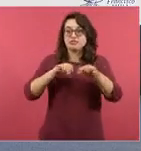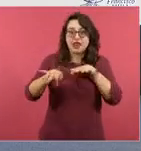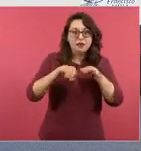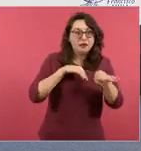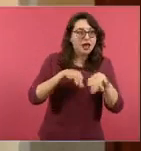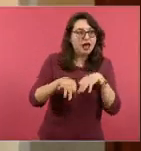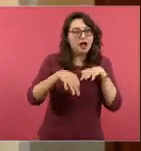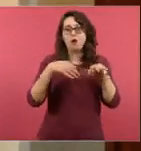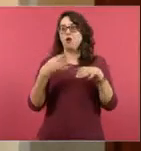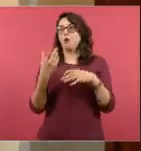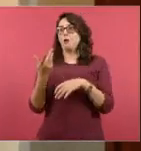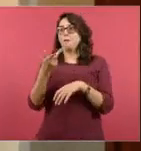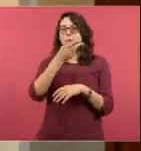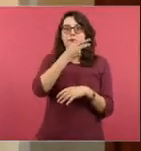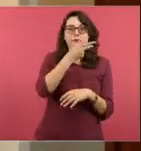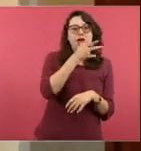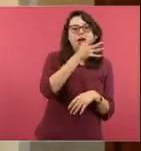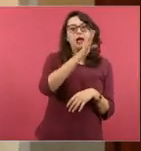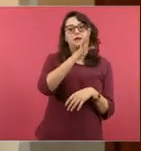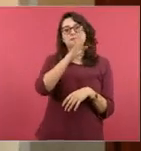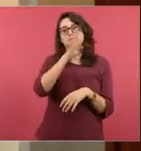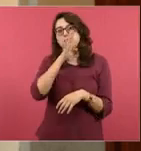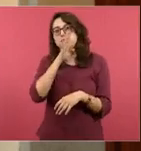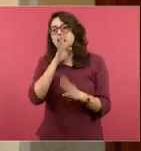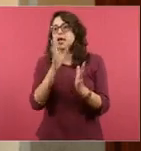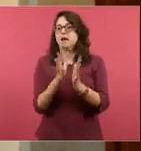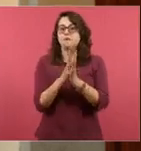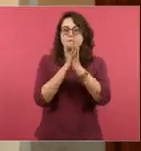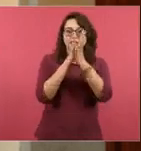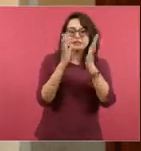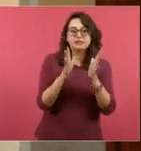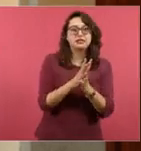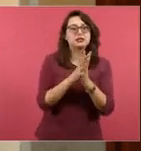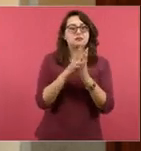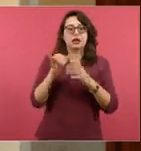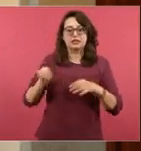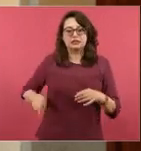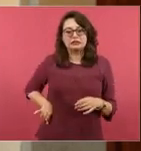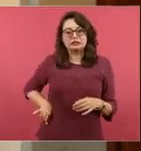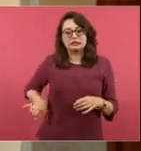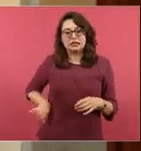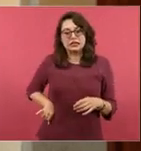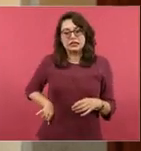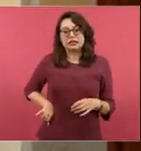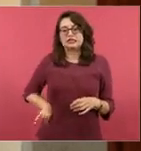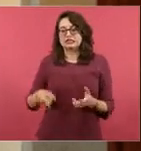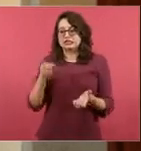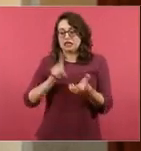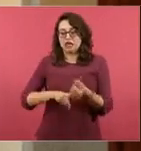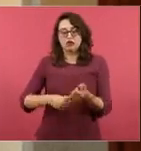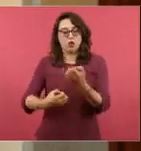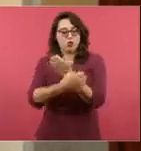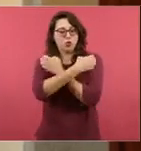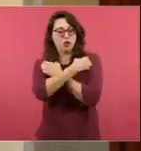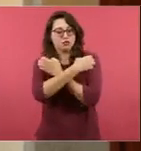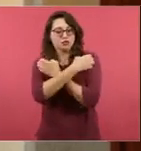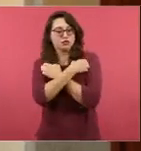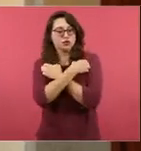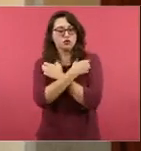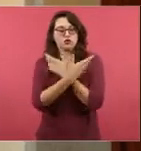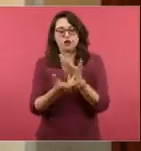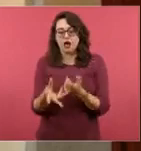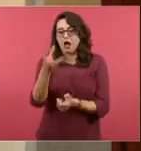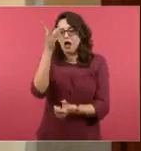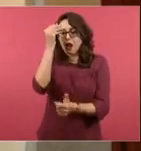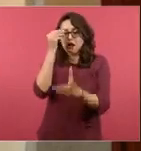de familia, y todos aquellos que participan en el proceso de educativo, en donde se aprenden